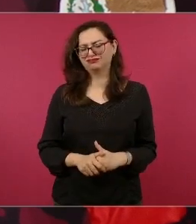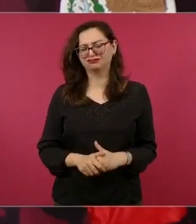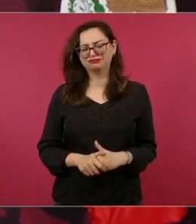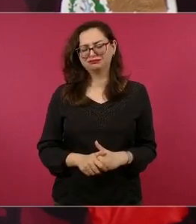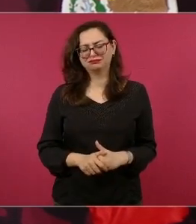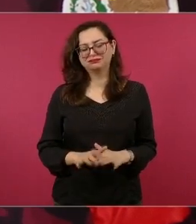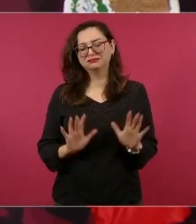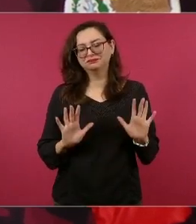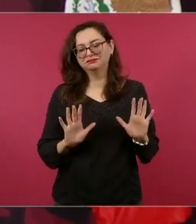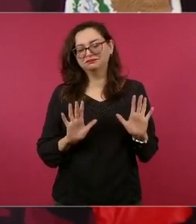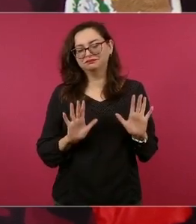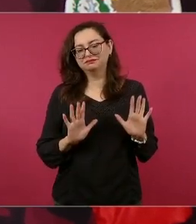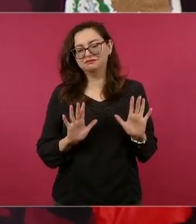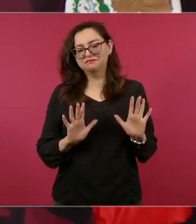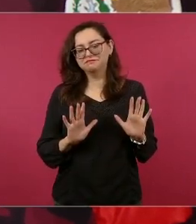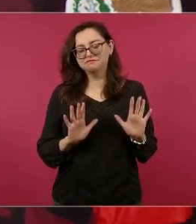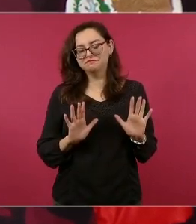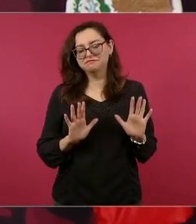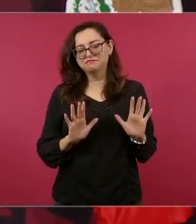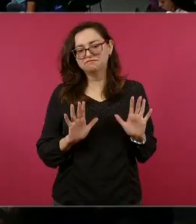pero ya